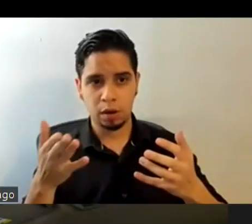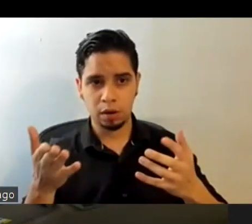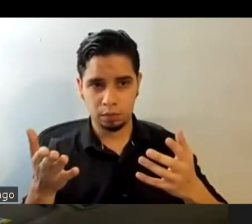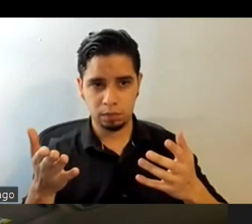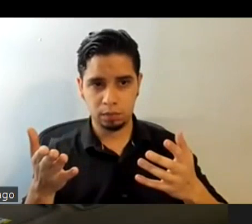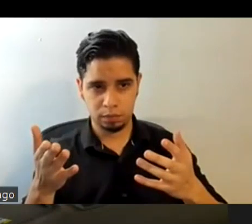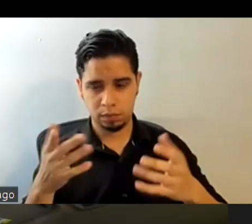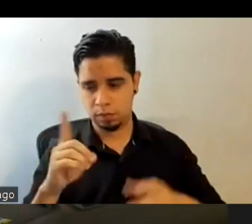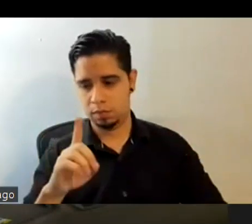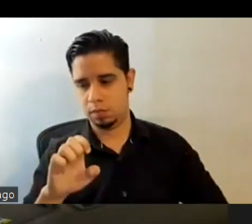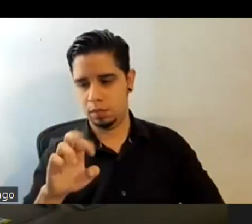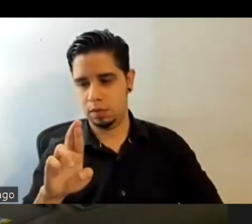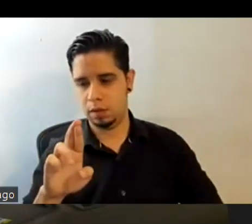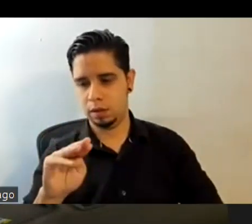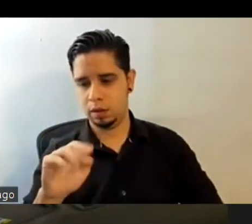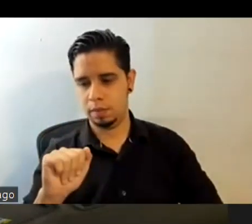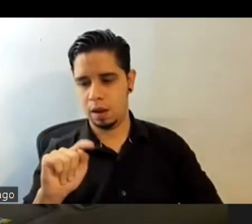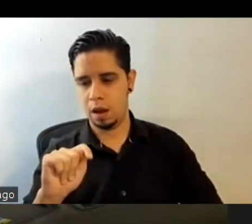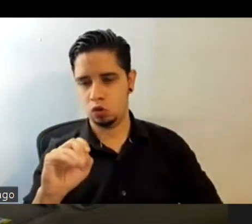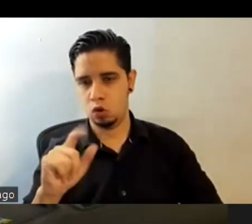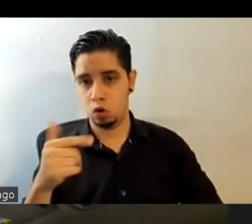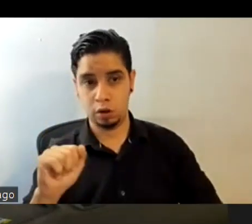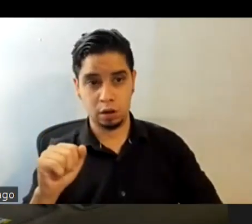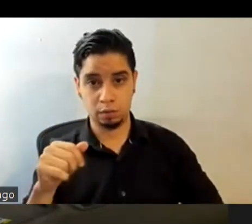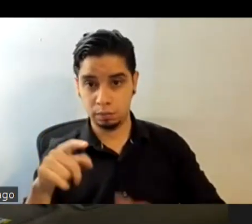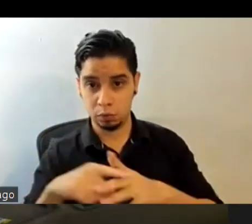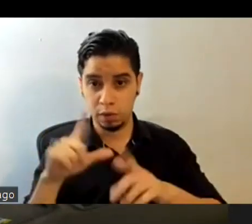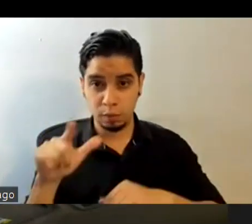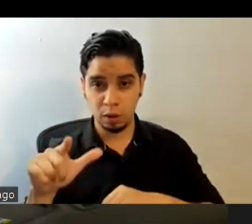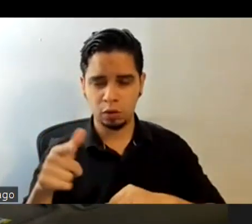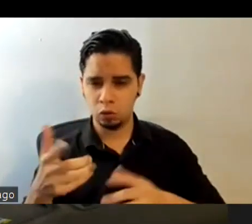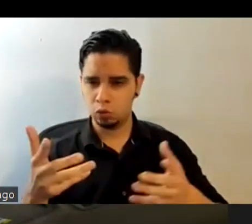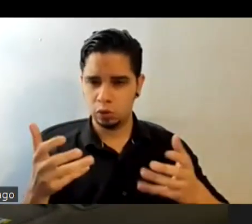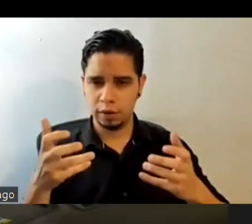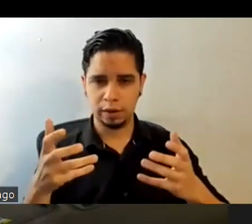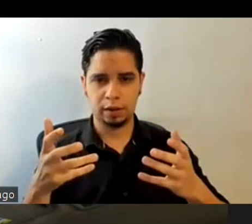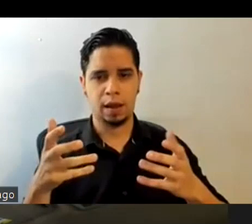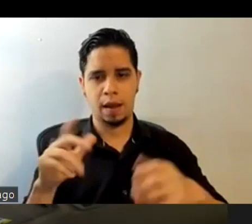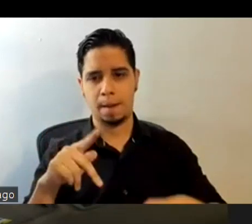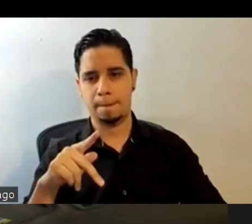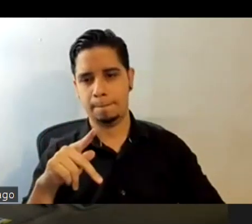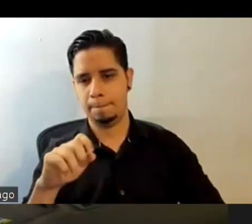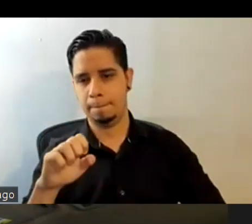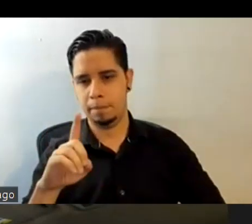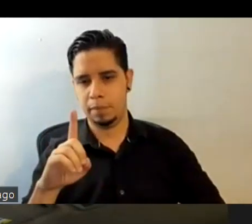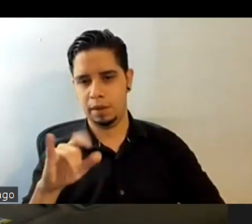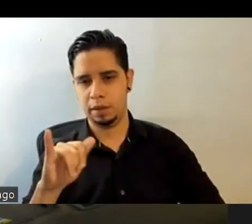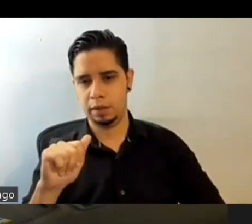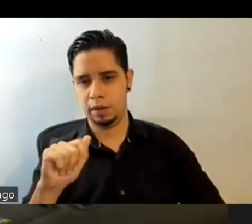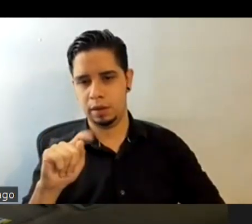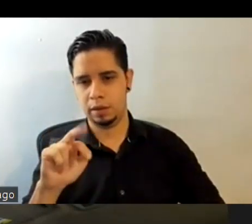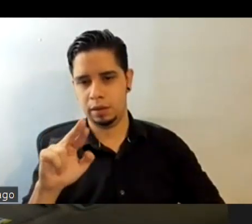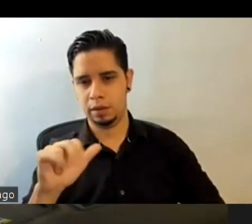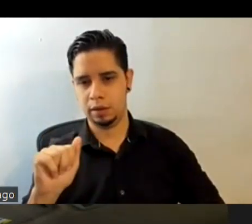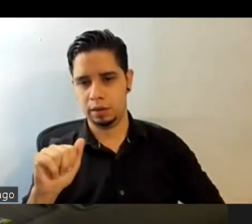la dermatología vino después, pero ¿tú querías entrar a lo de pediatría? No,